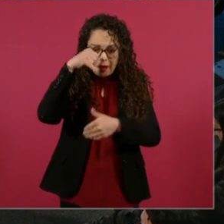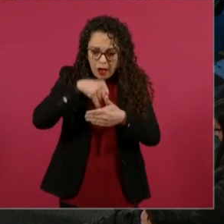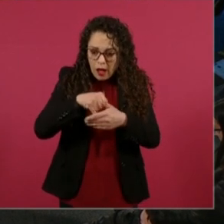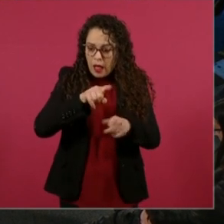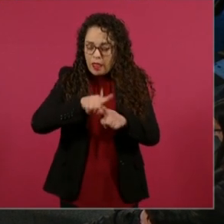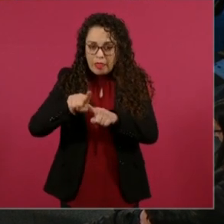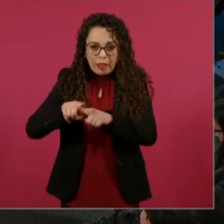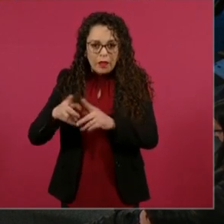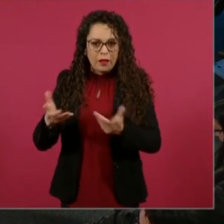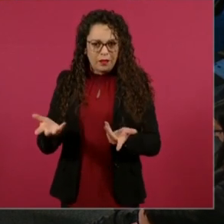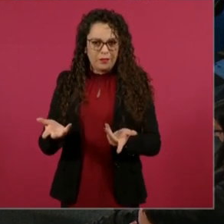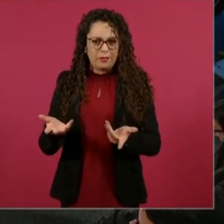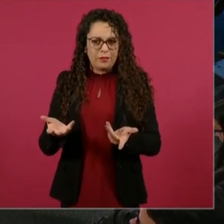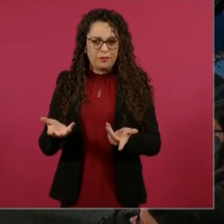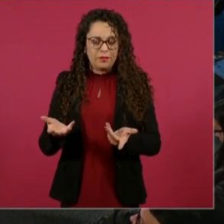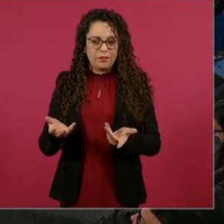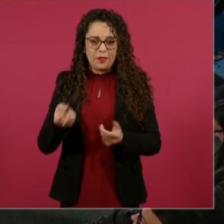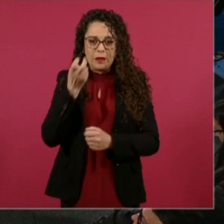Entonces, revisamos los contratos,